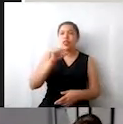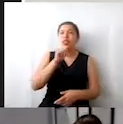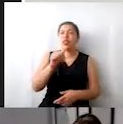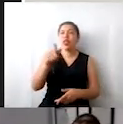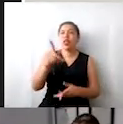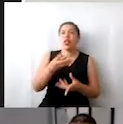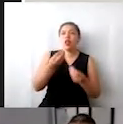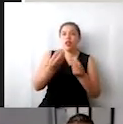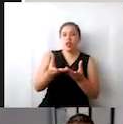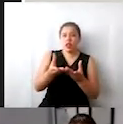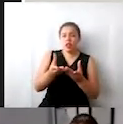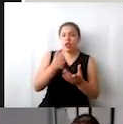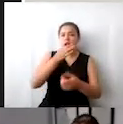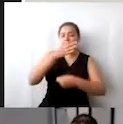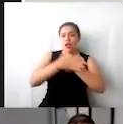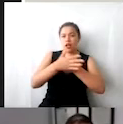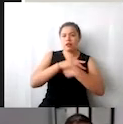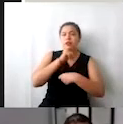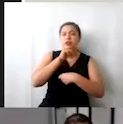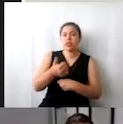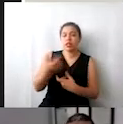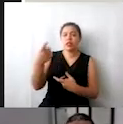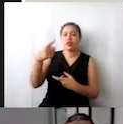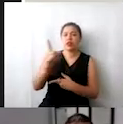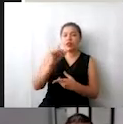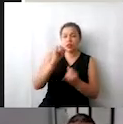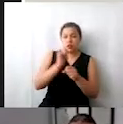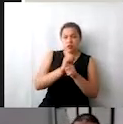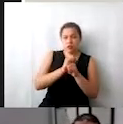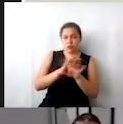o no presentar un aviso, una declaración informativa,